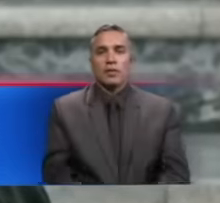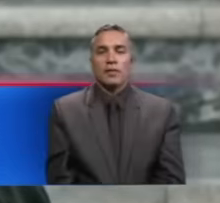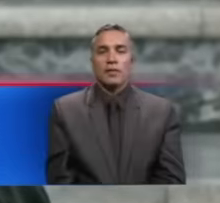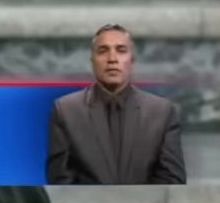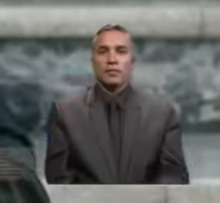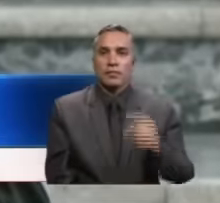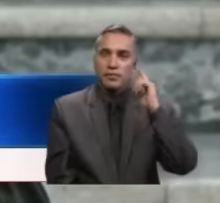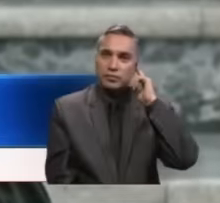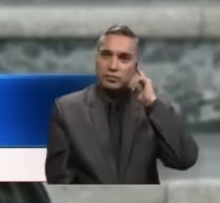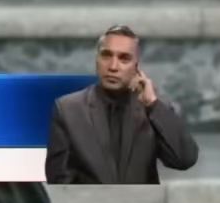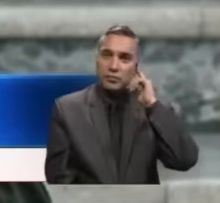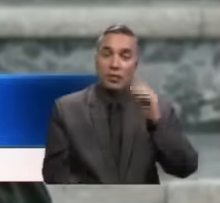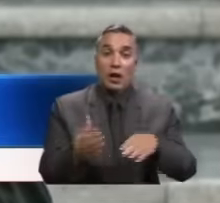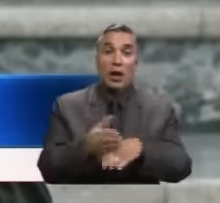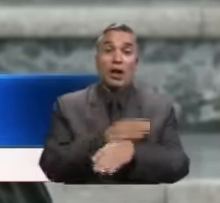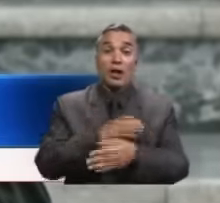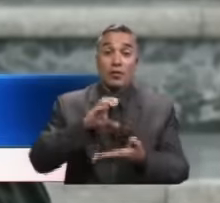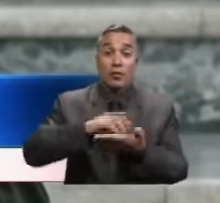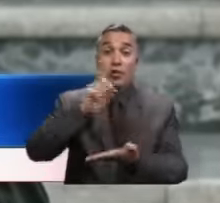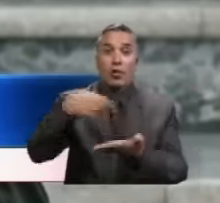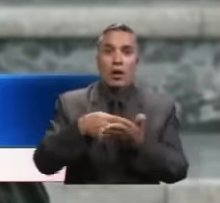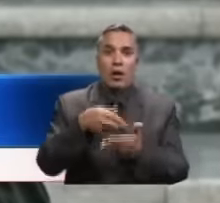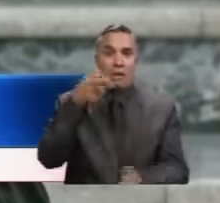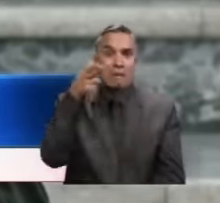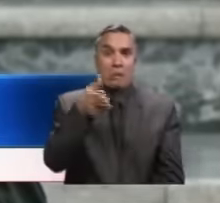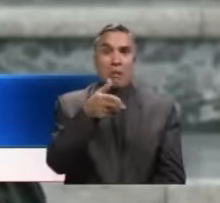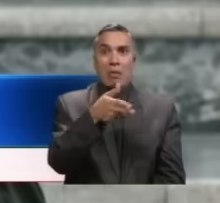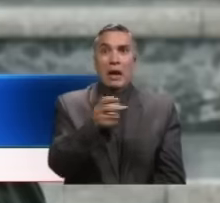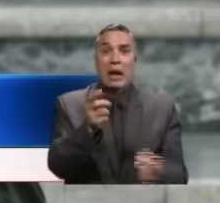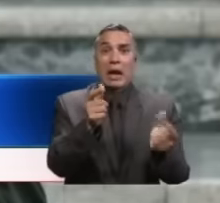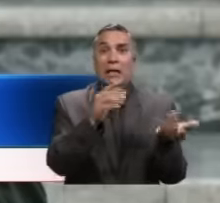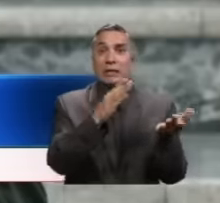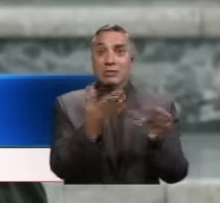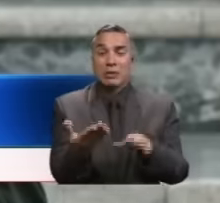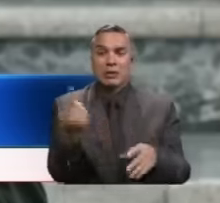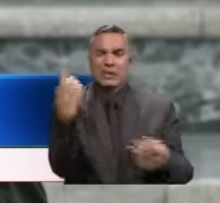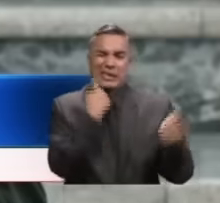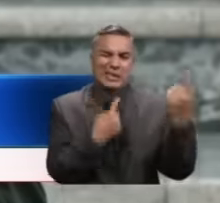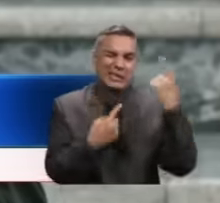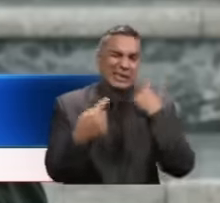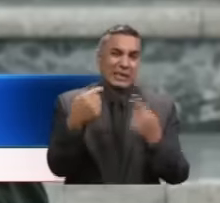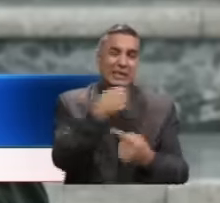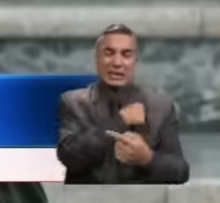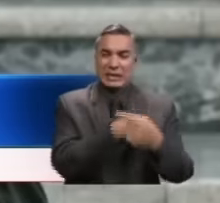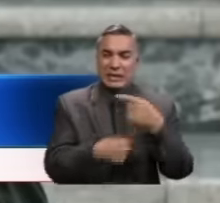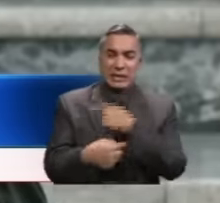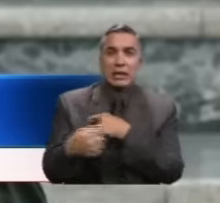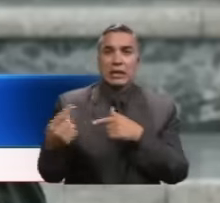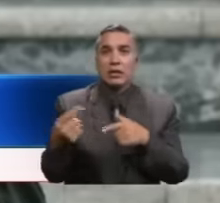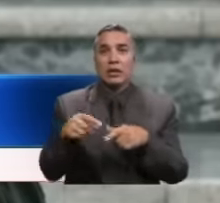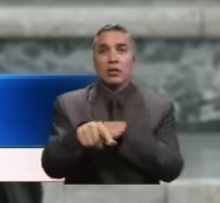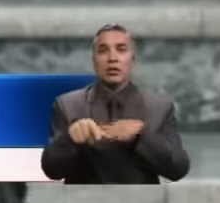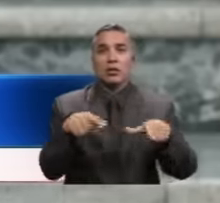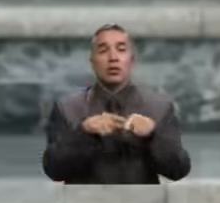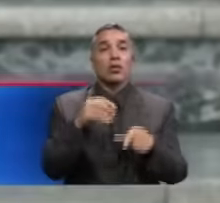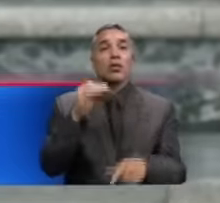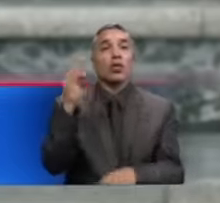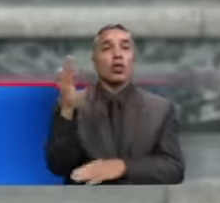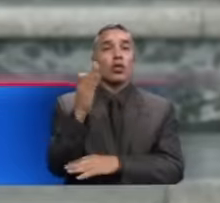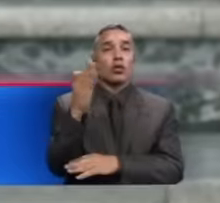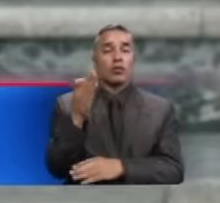en la provincia del Guayas, en la cual habría sido lesionado específicamente en el sector del Triunfo,